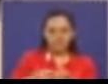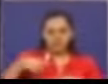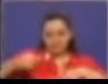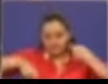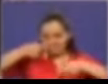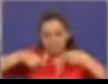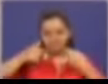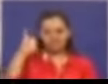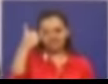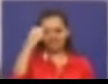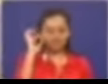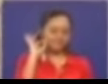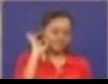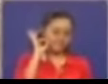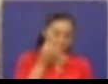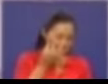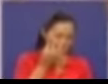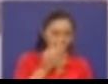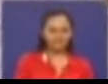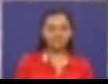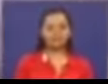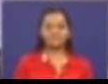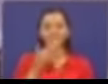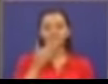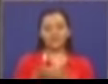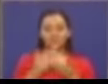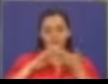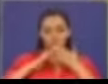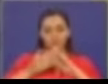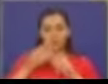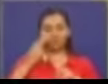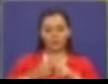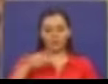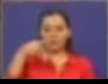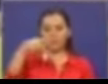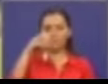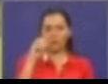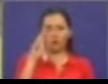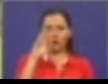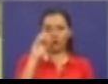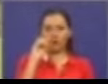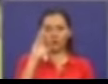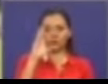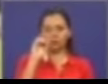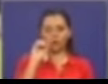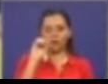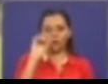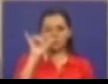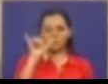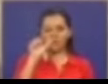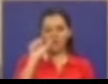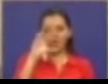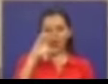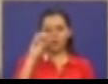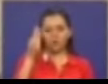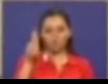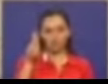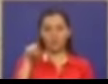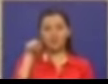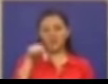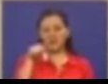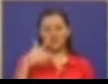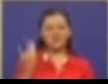todo muy rico. Muchas gracias a la comunidad de Porotoyacu, que es parte de la